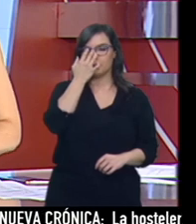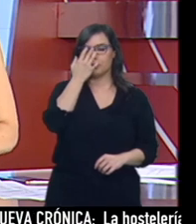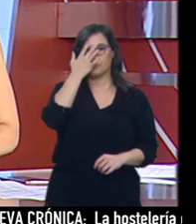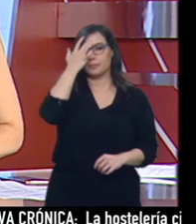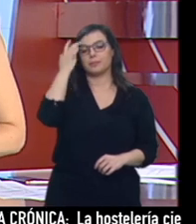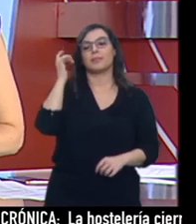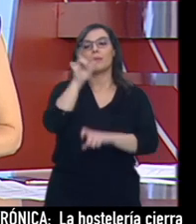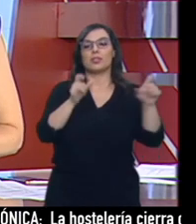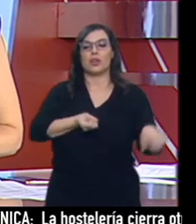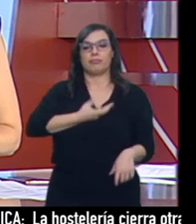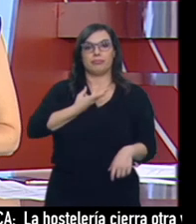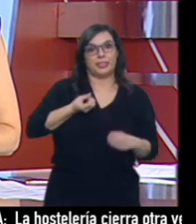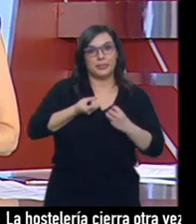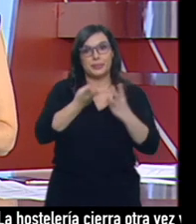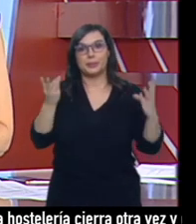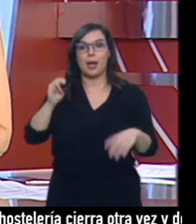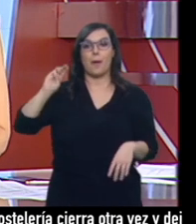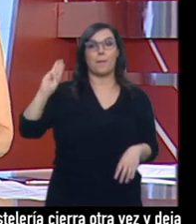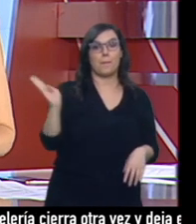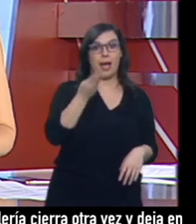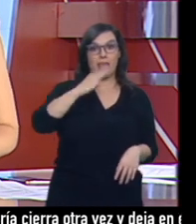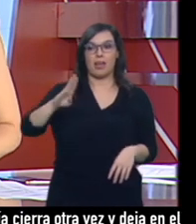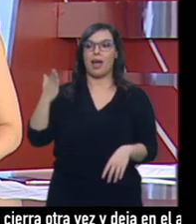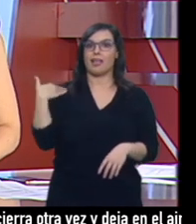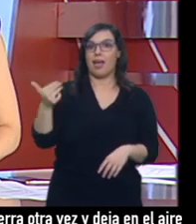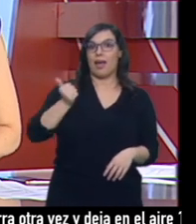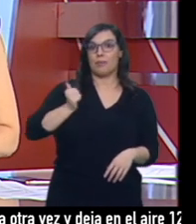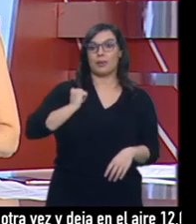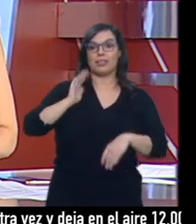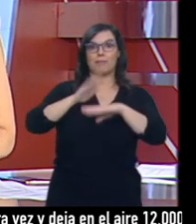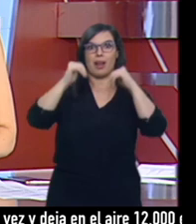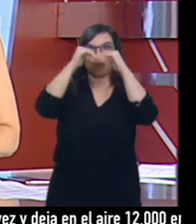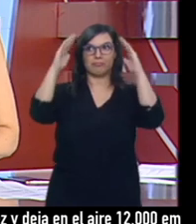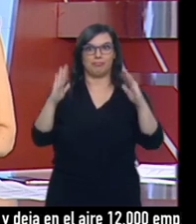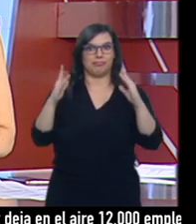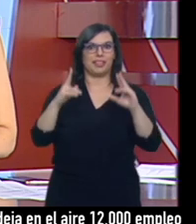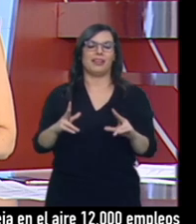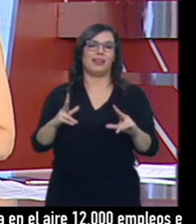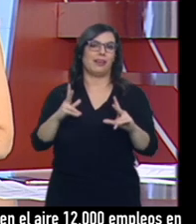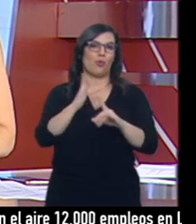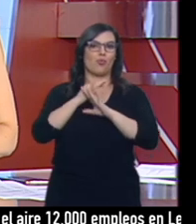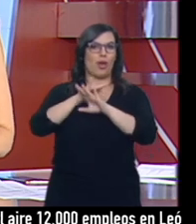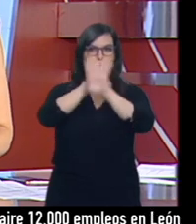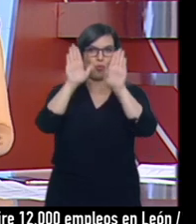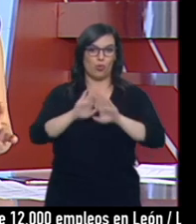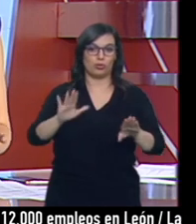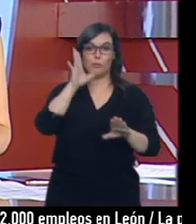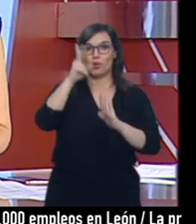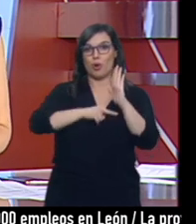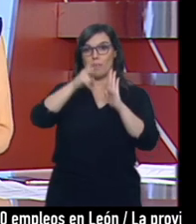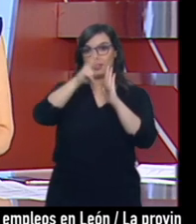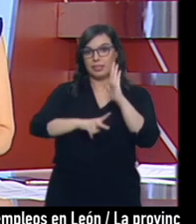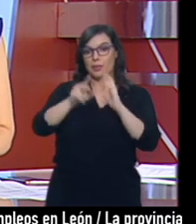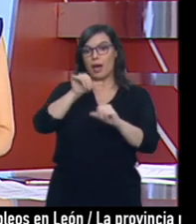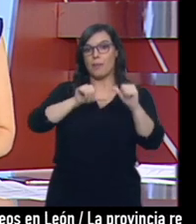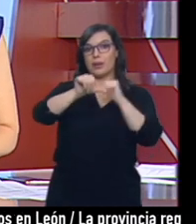Cientos de aficionados al pádel apuraron el día de ayer para jugar bajo techo. Con la normativa aprobada por la Junta, solo podrán jugar a cubierto